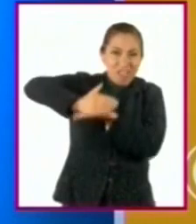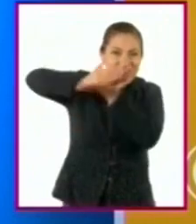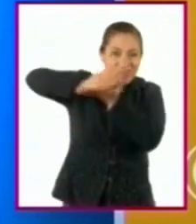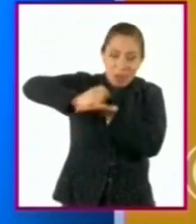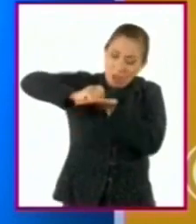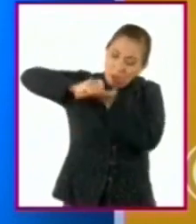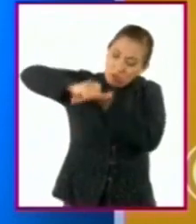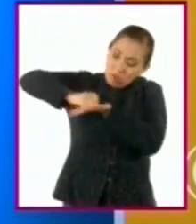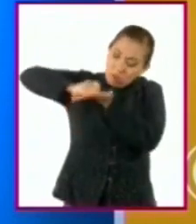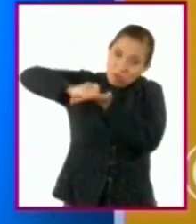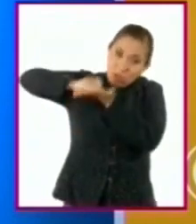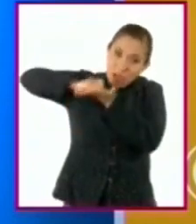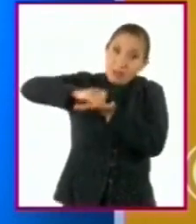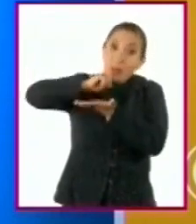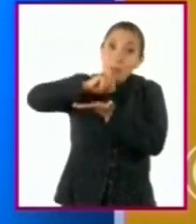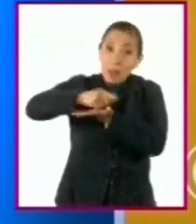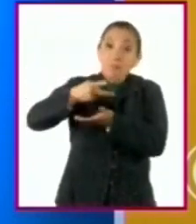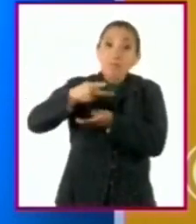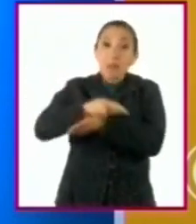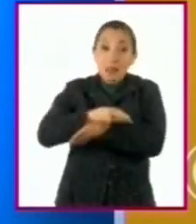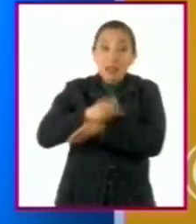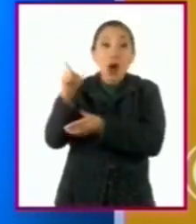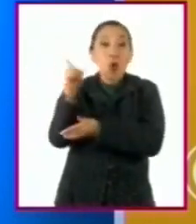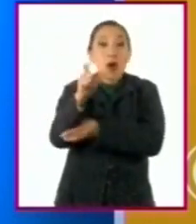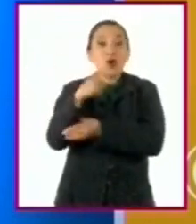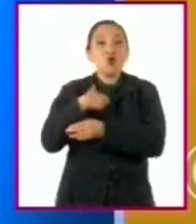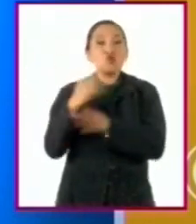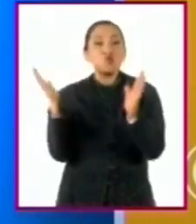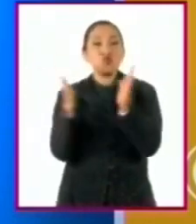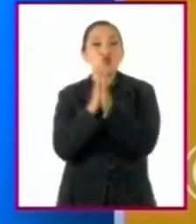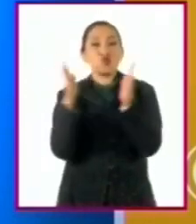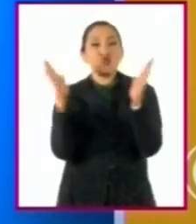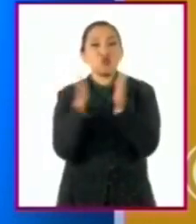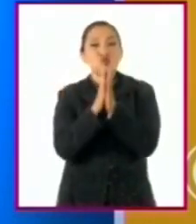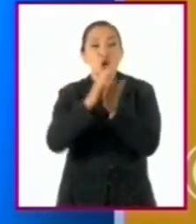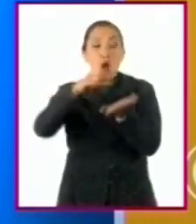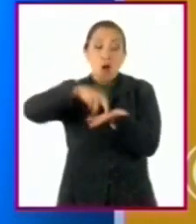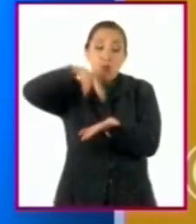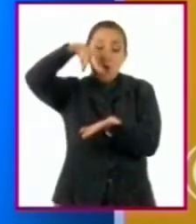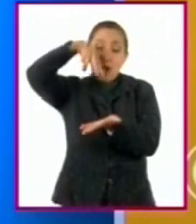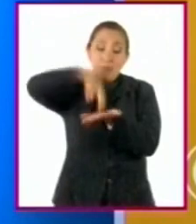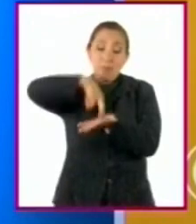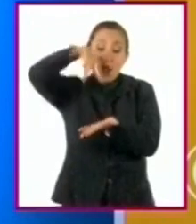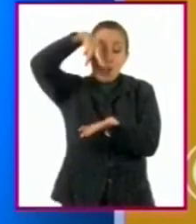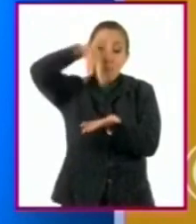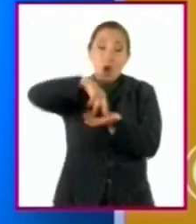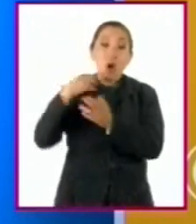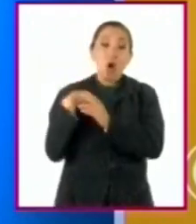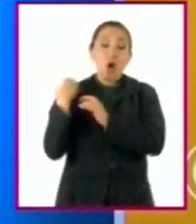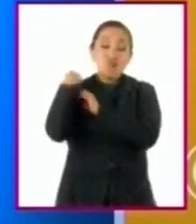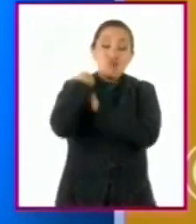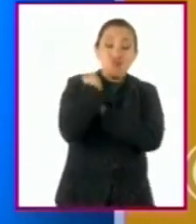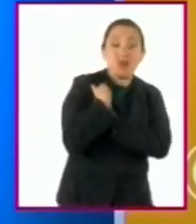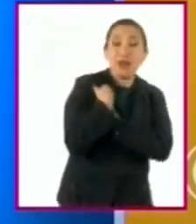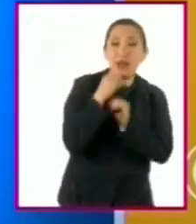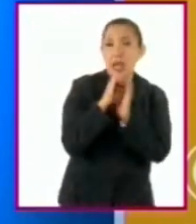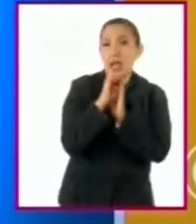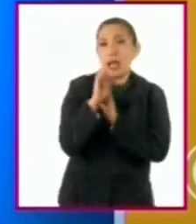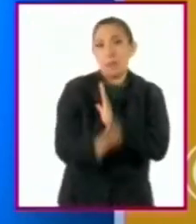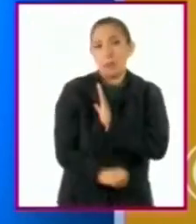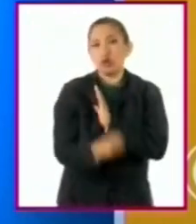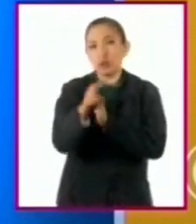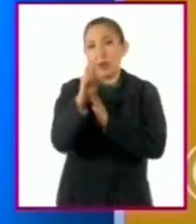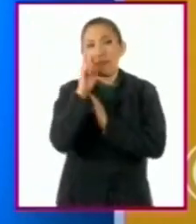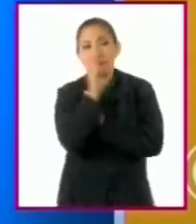lápiz. También sucede esto cuando aplaudes, brincas o cargas tus libros. Otros ejemplos donde